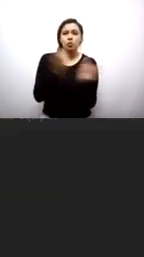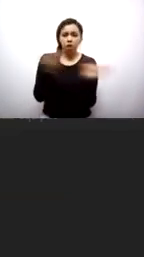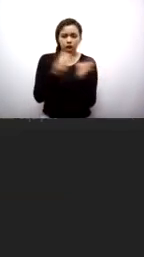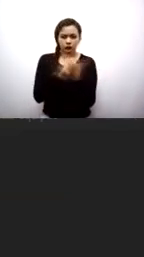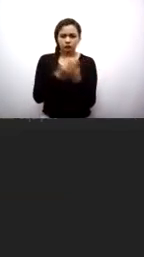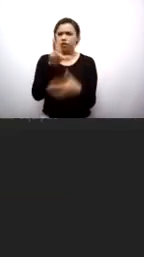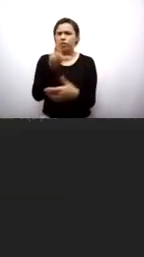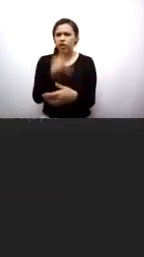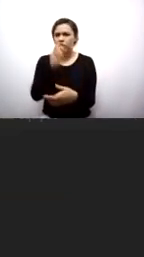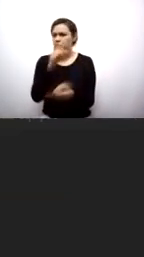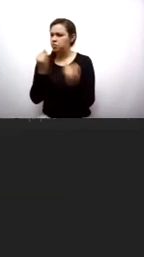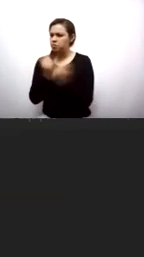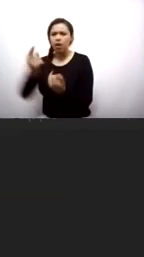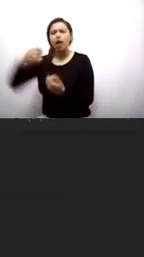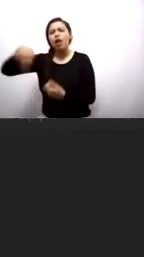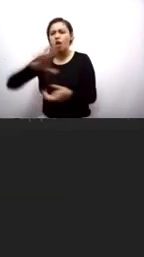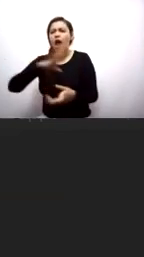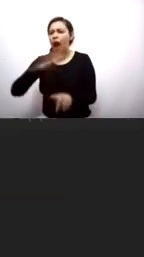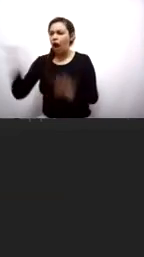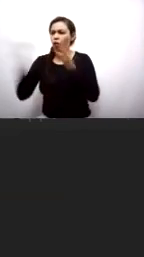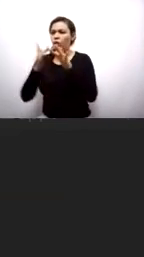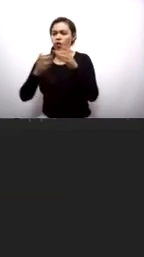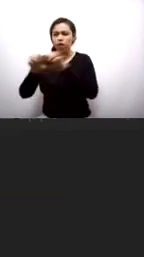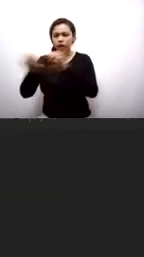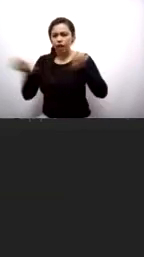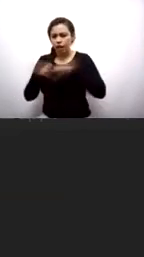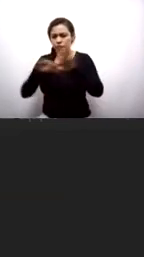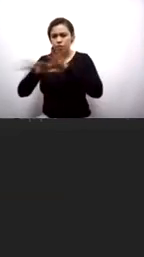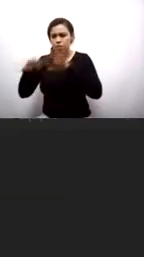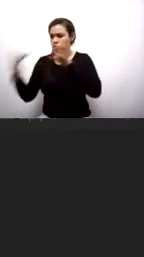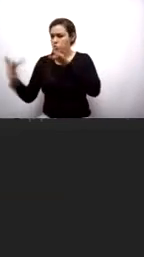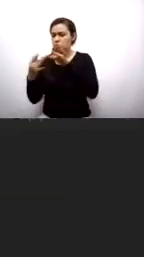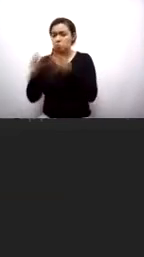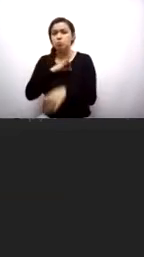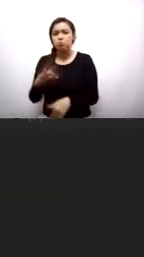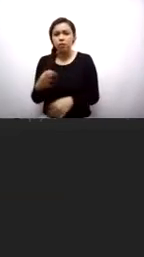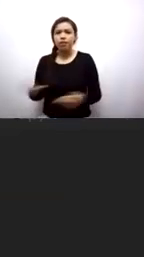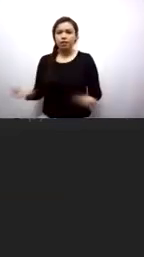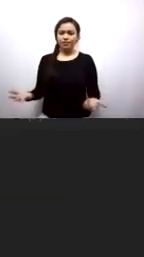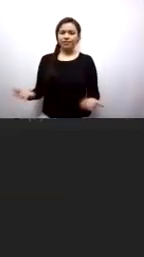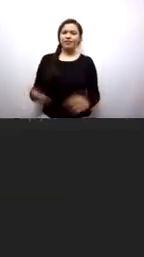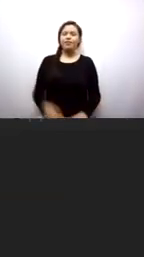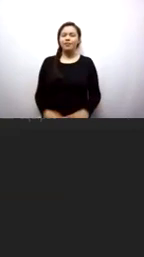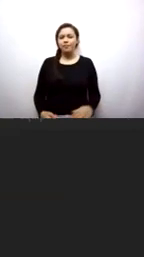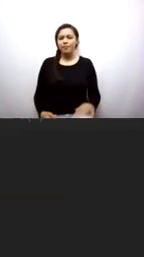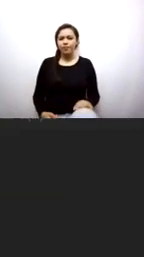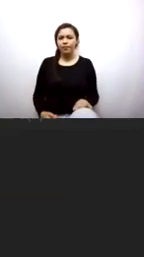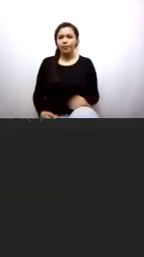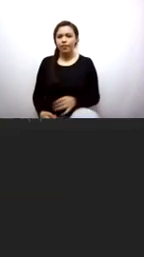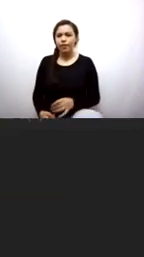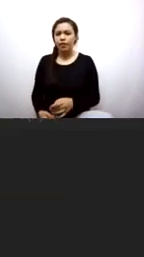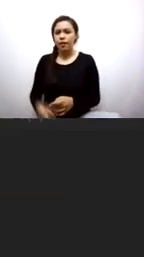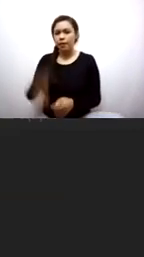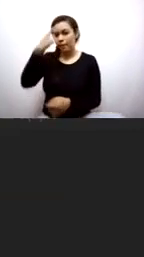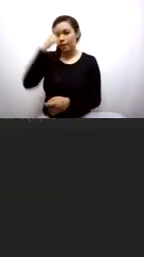sino que ellos también puedan estar en contacto en trabajo en equipo, sí, con, digamos, la temática de la asignatura, pero